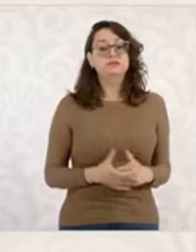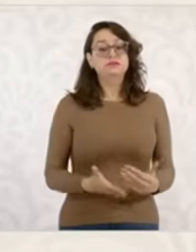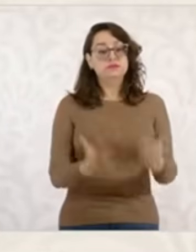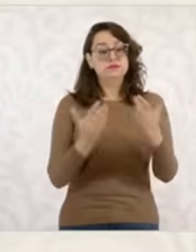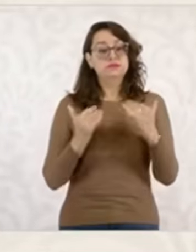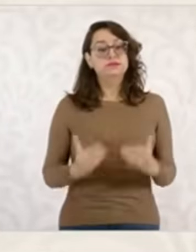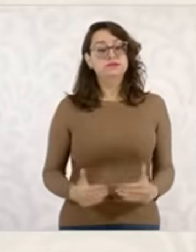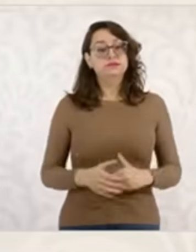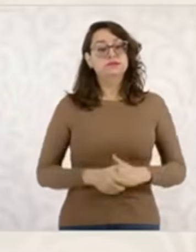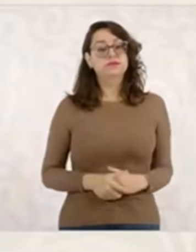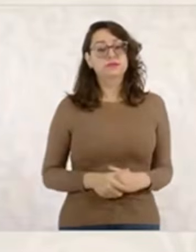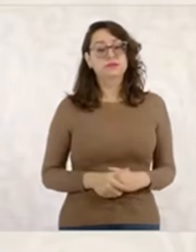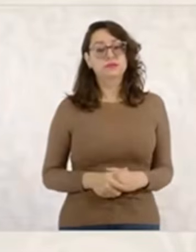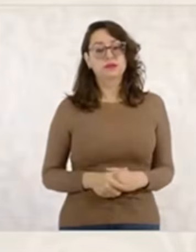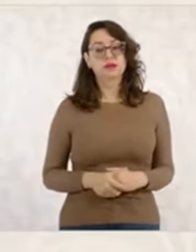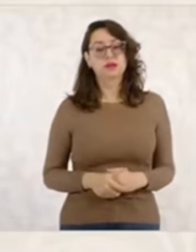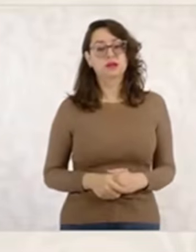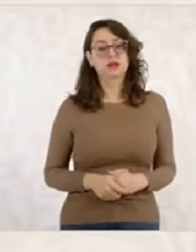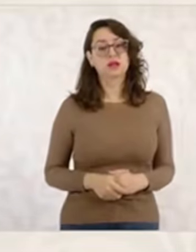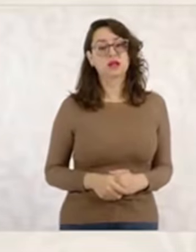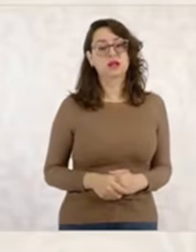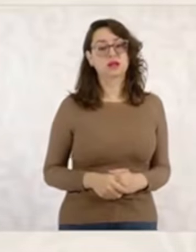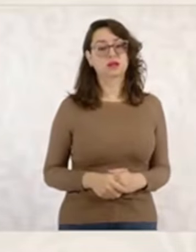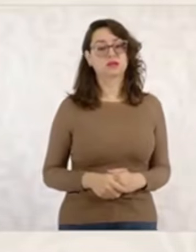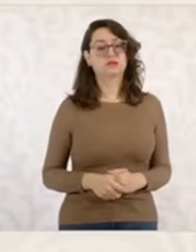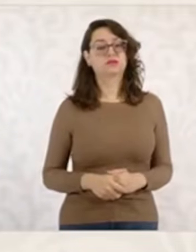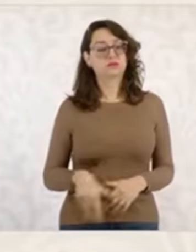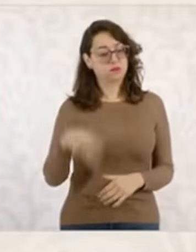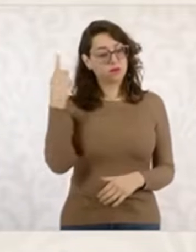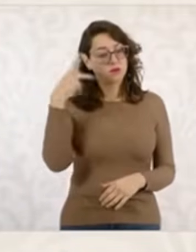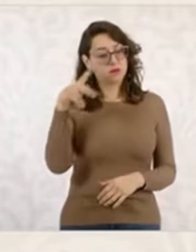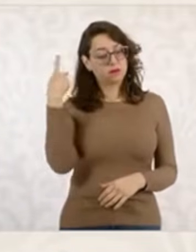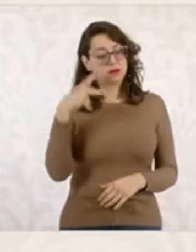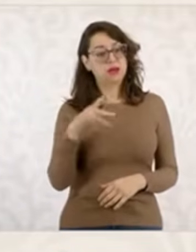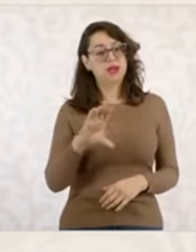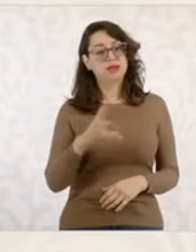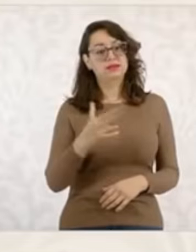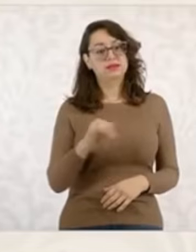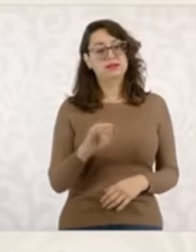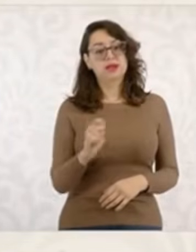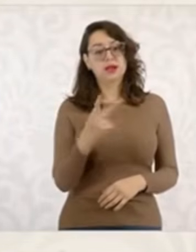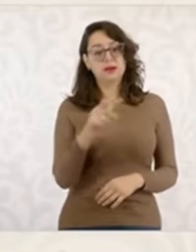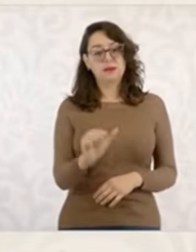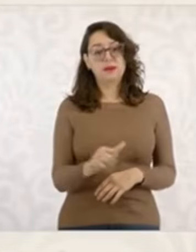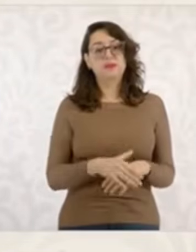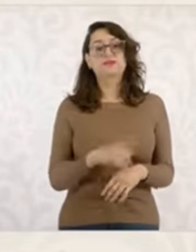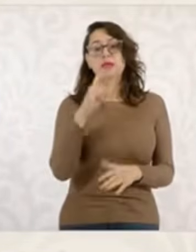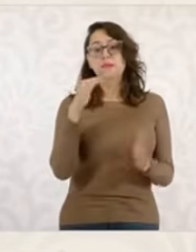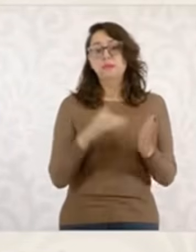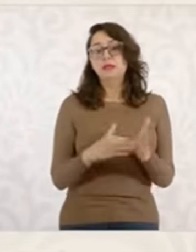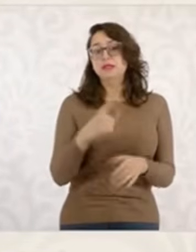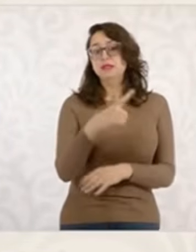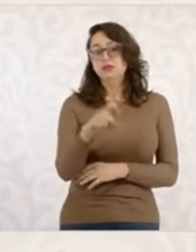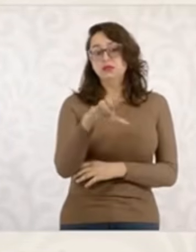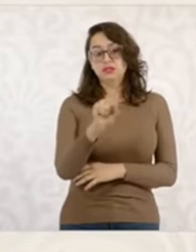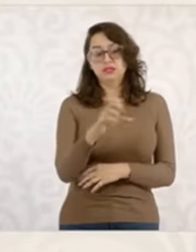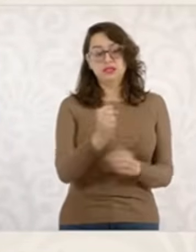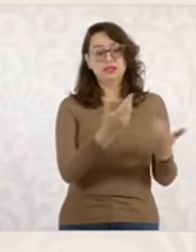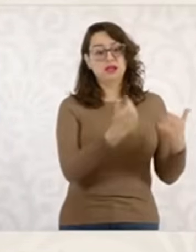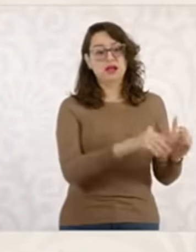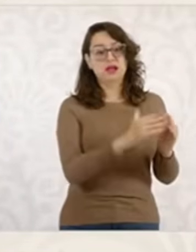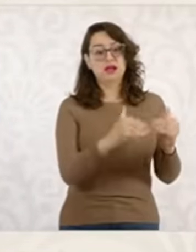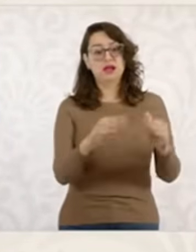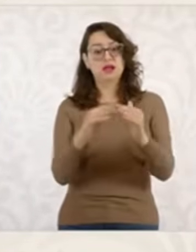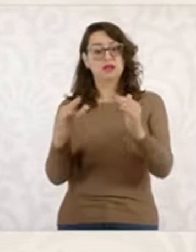favor. San José, Chiapa, allá en Puebla, 1,160 viviendas.